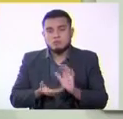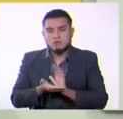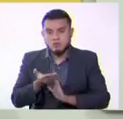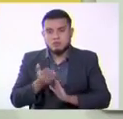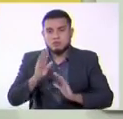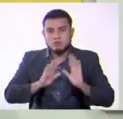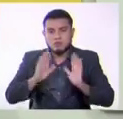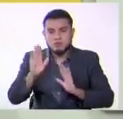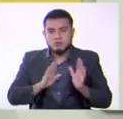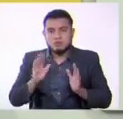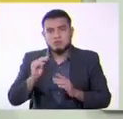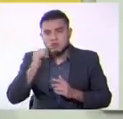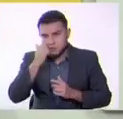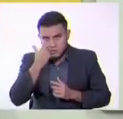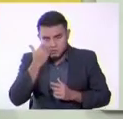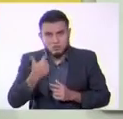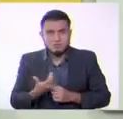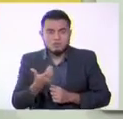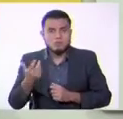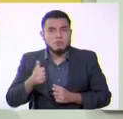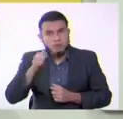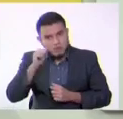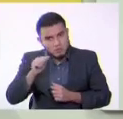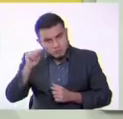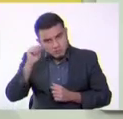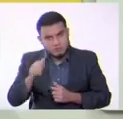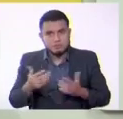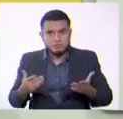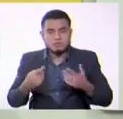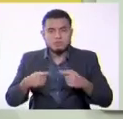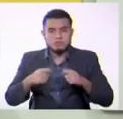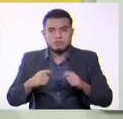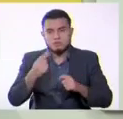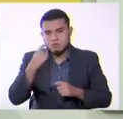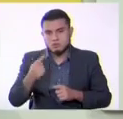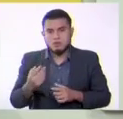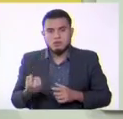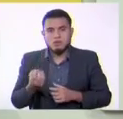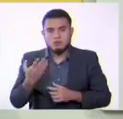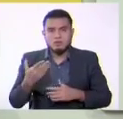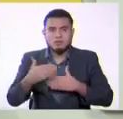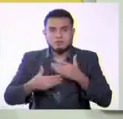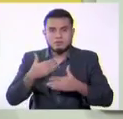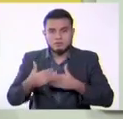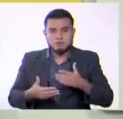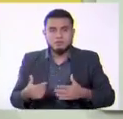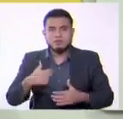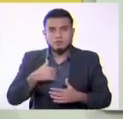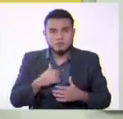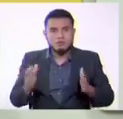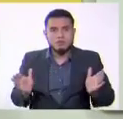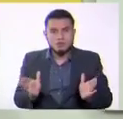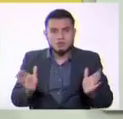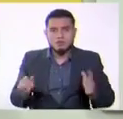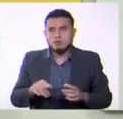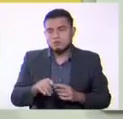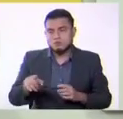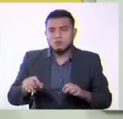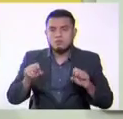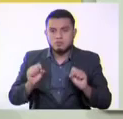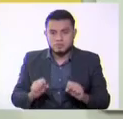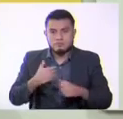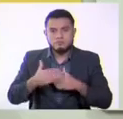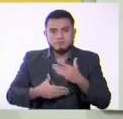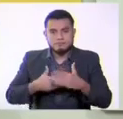participación ciudadana que nosotros como adultos estamos tratando de ver en las nuevas generaciones. Así que les animo para que ustedes poco a